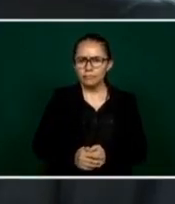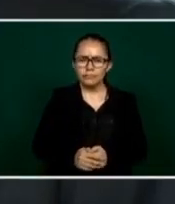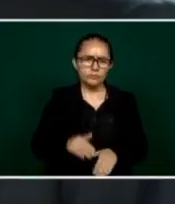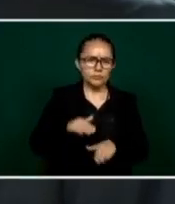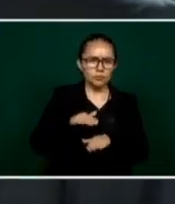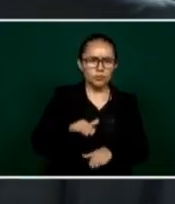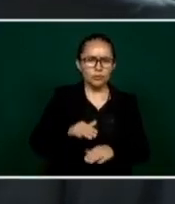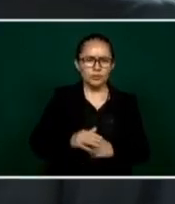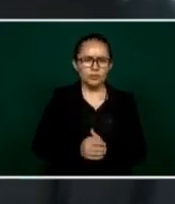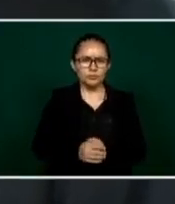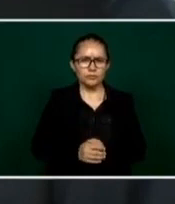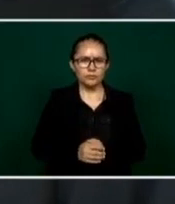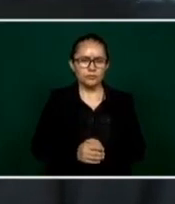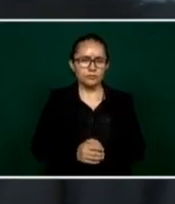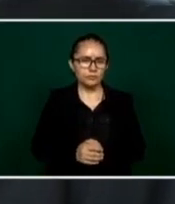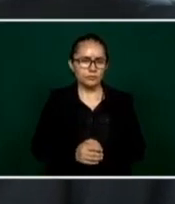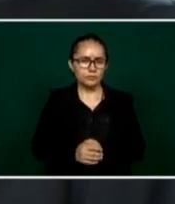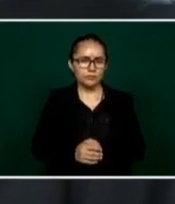sobre